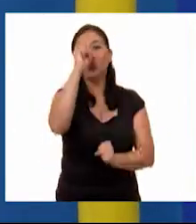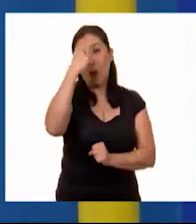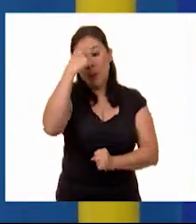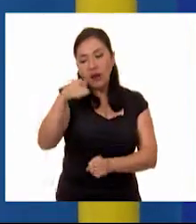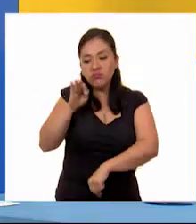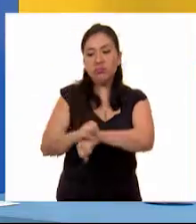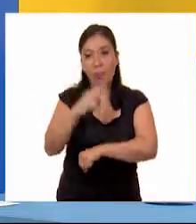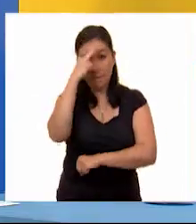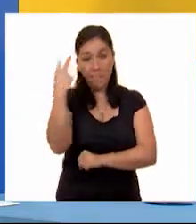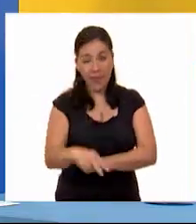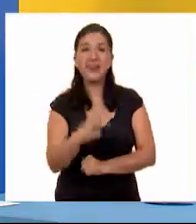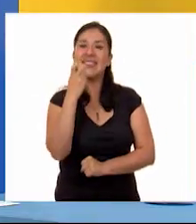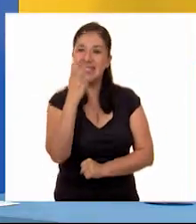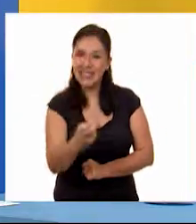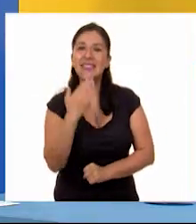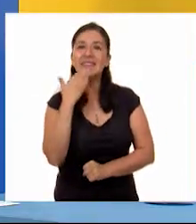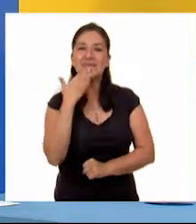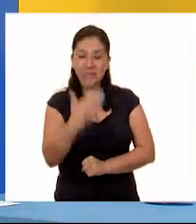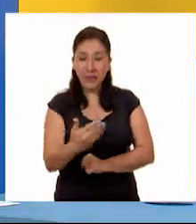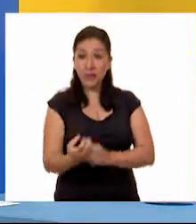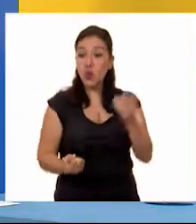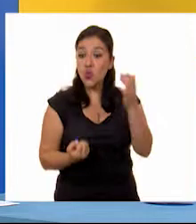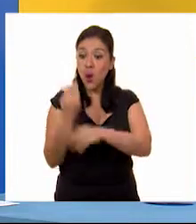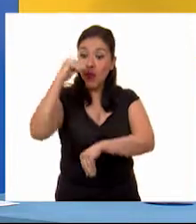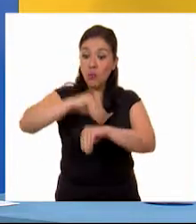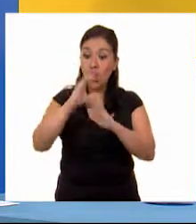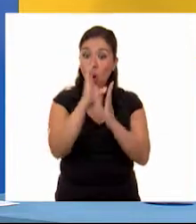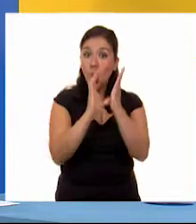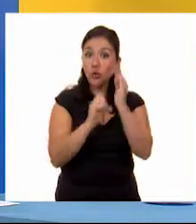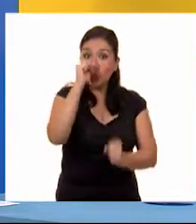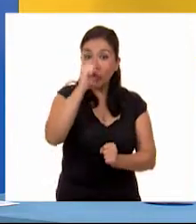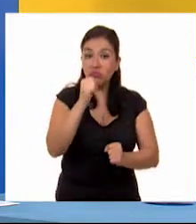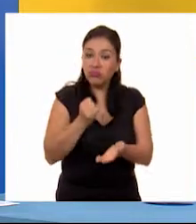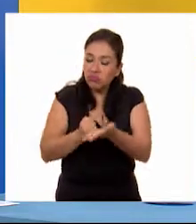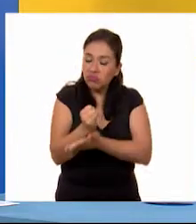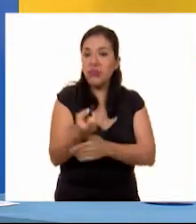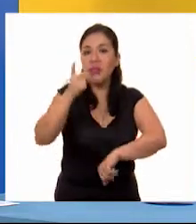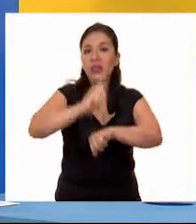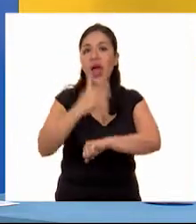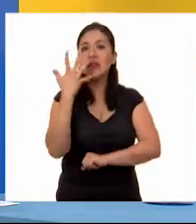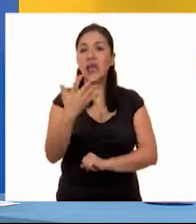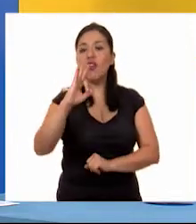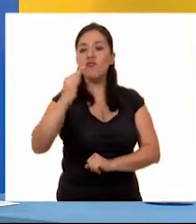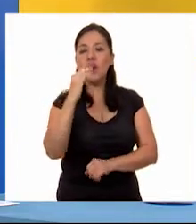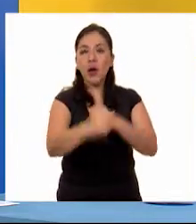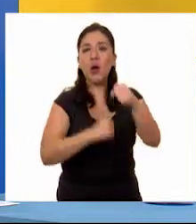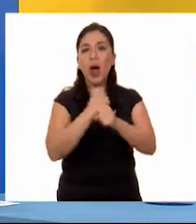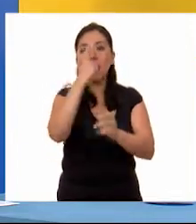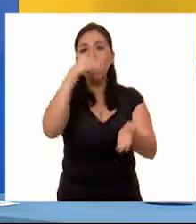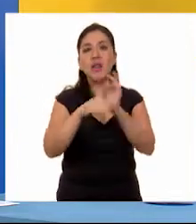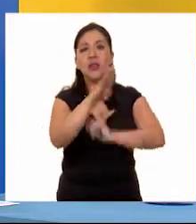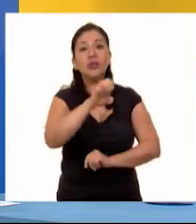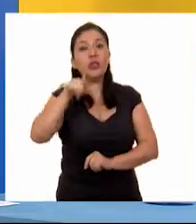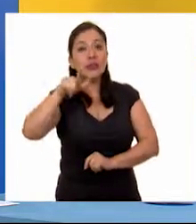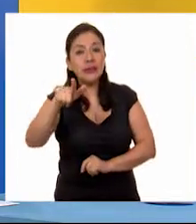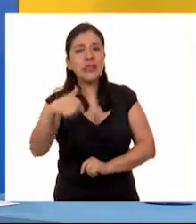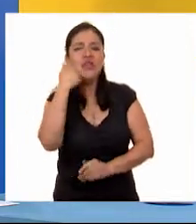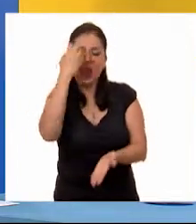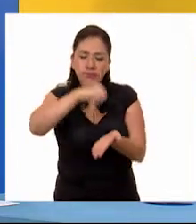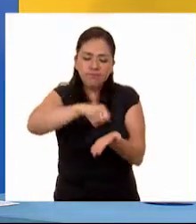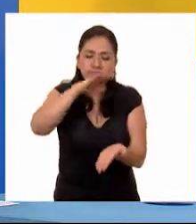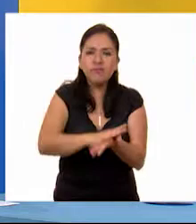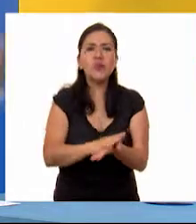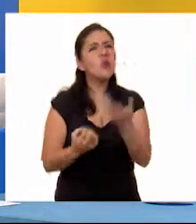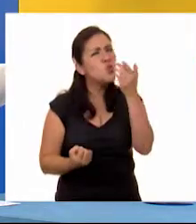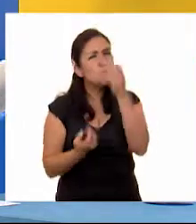México. Así es. Esta nueva constitución, promulgada el 5 de febrero de 1917, buscaba establecer